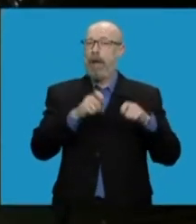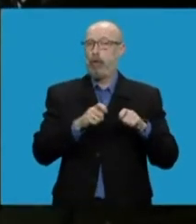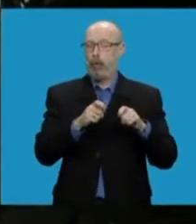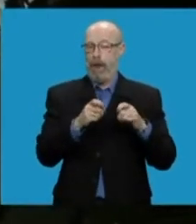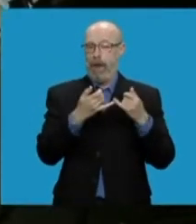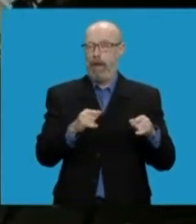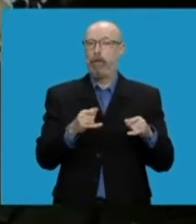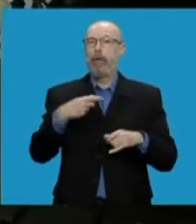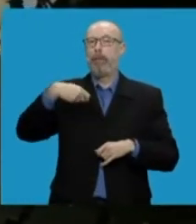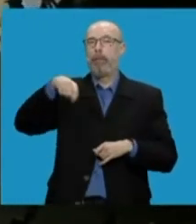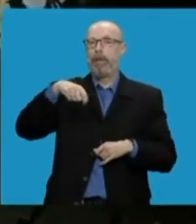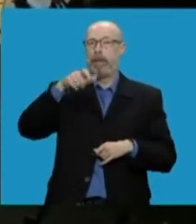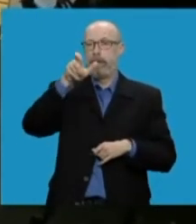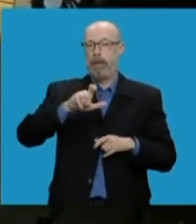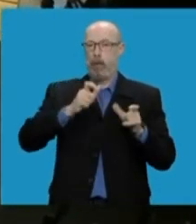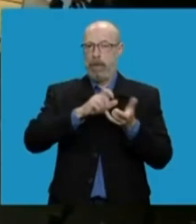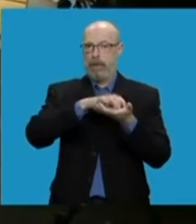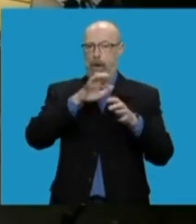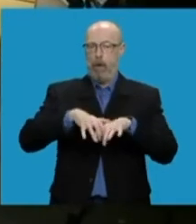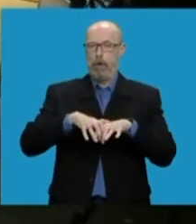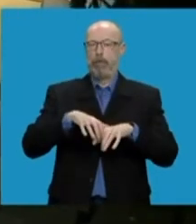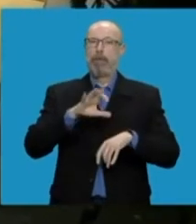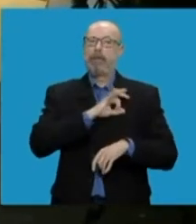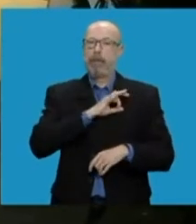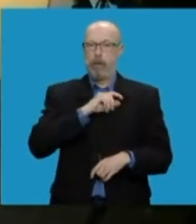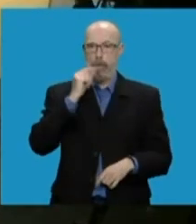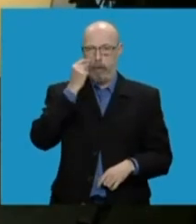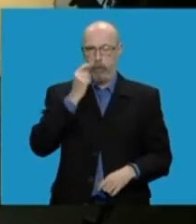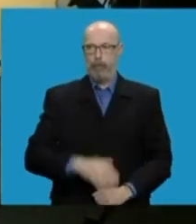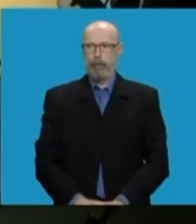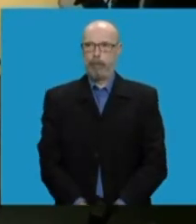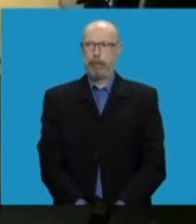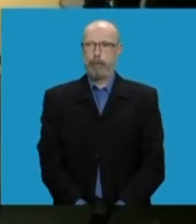Junta de Castilla y León, Alfonso Fernández Mañueco.